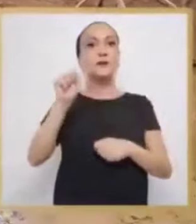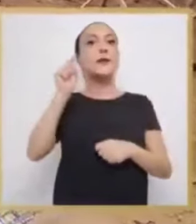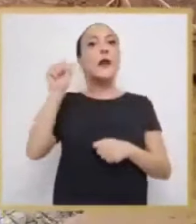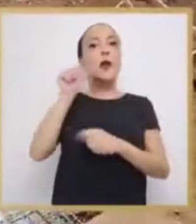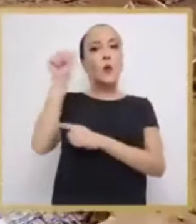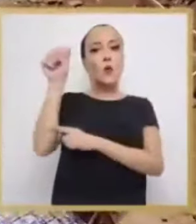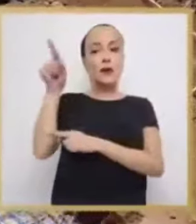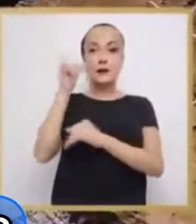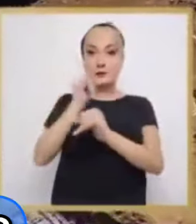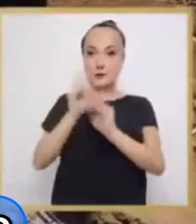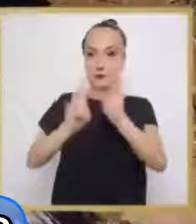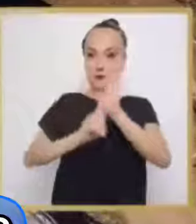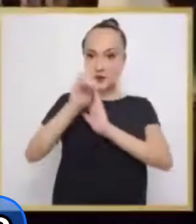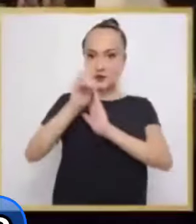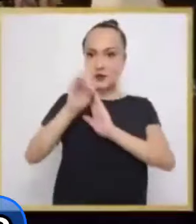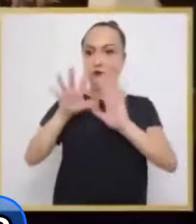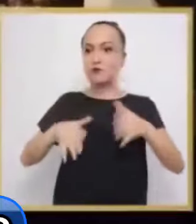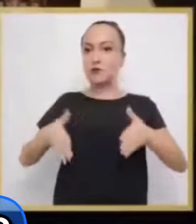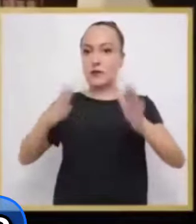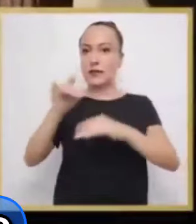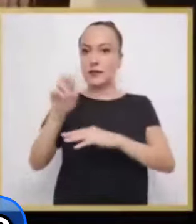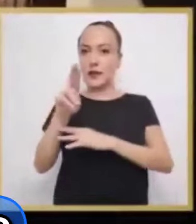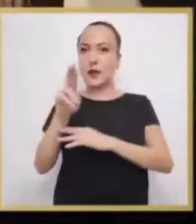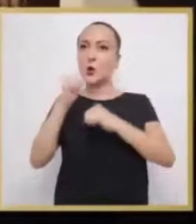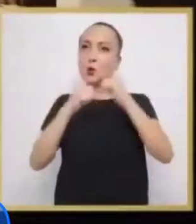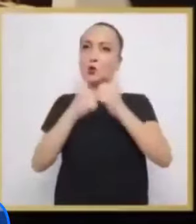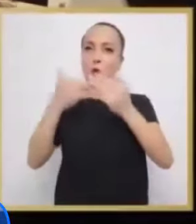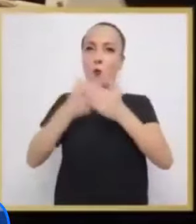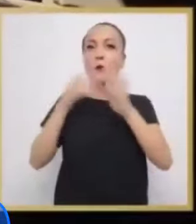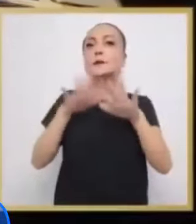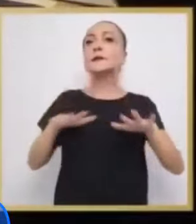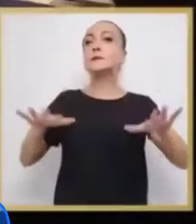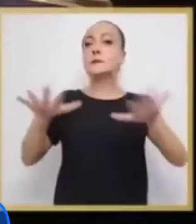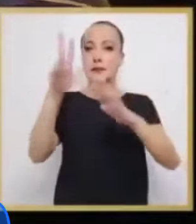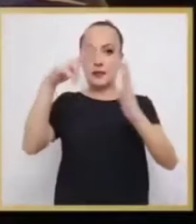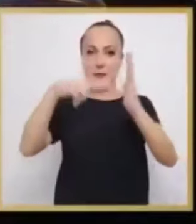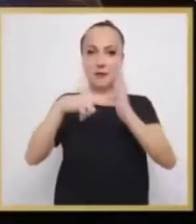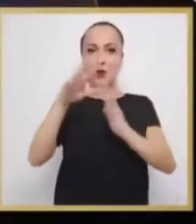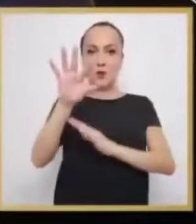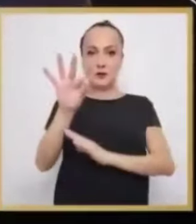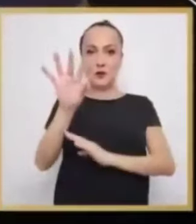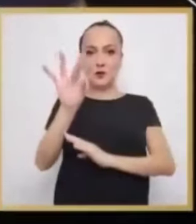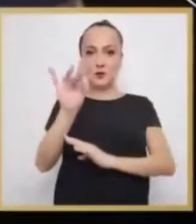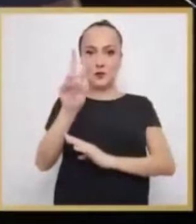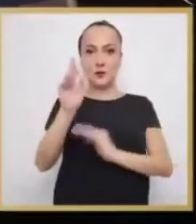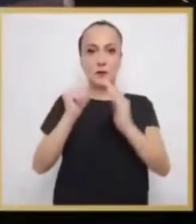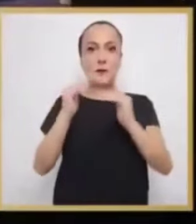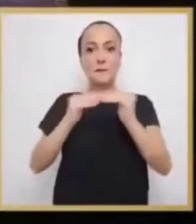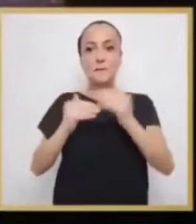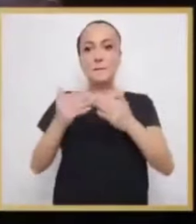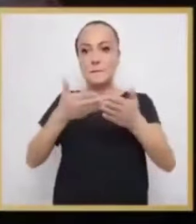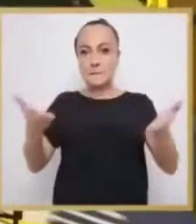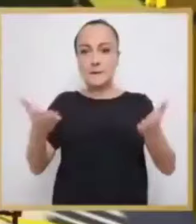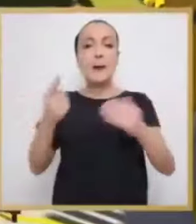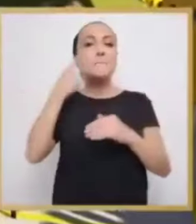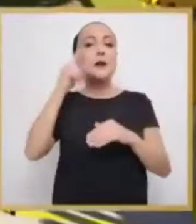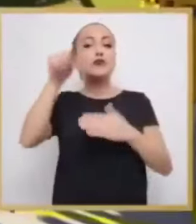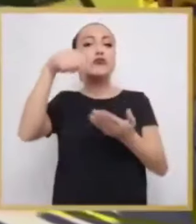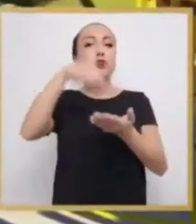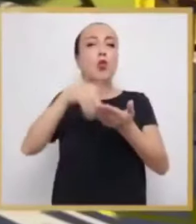Poás de Alajuela. El Instituto de Desarrollo Rural, INDER, construye el nuevo espacio de 3.982 metros